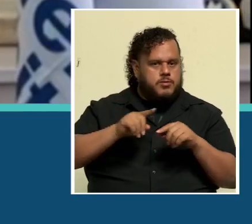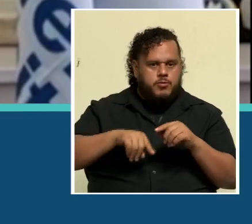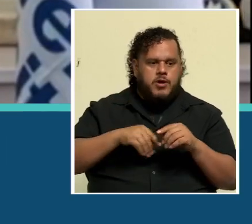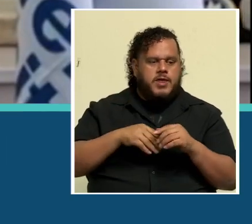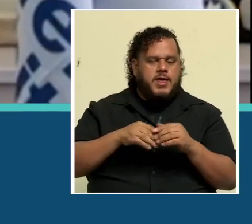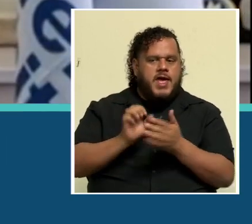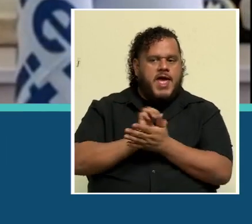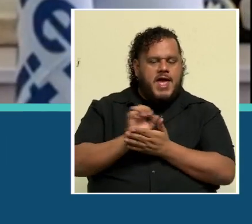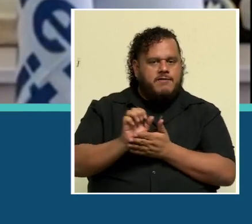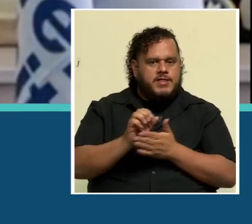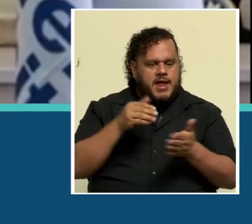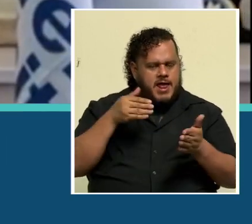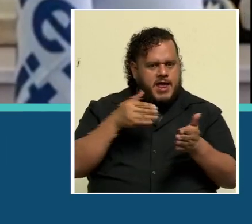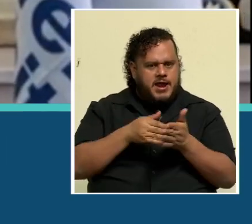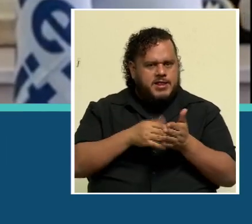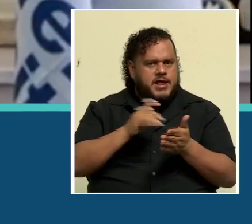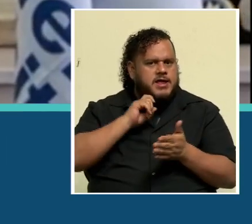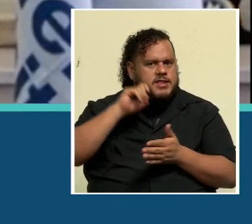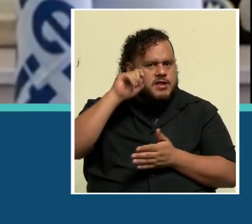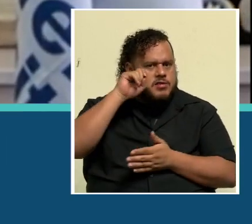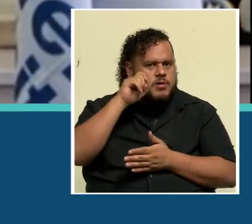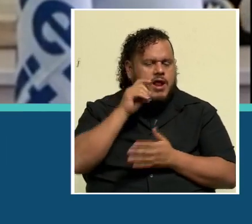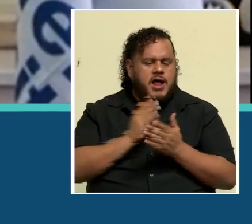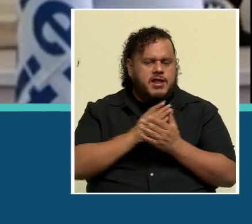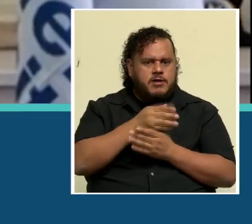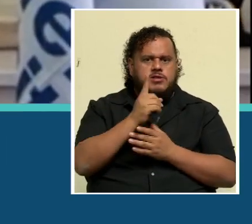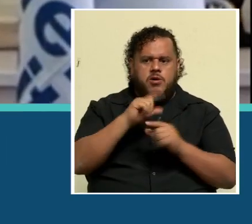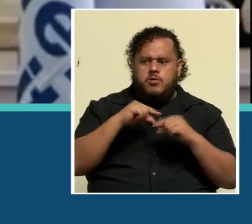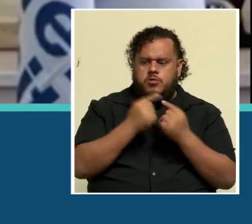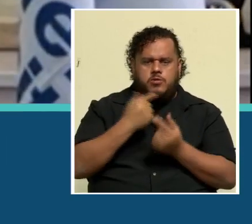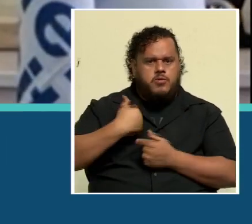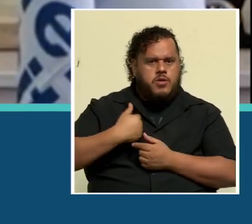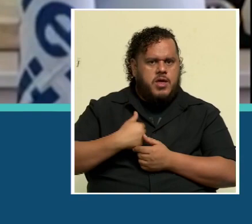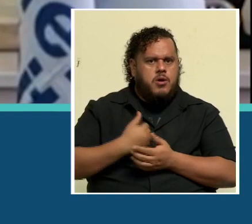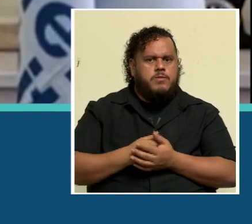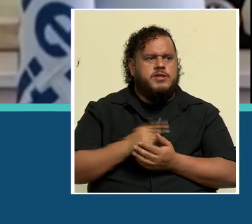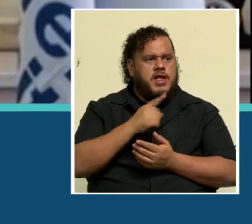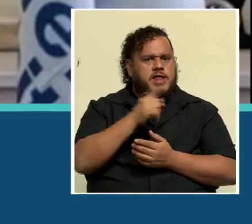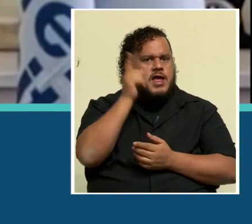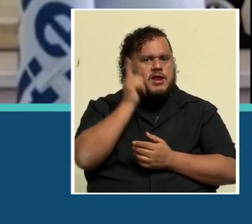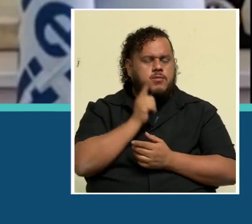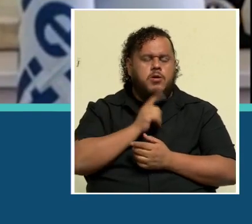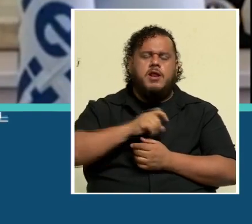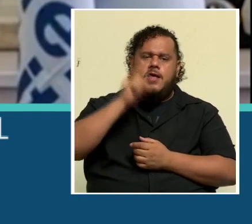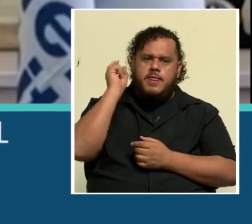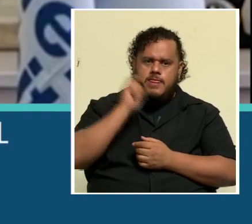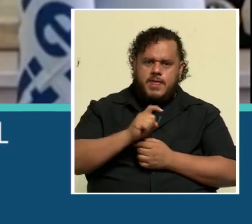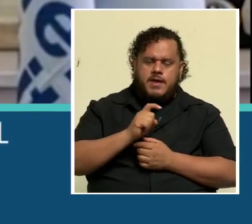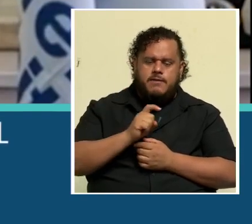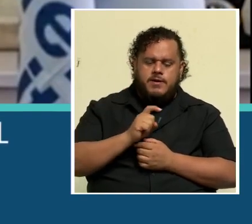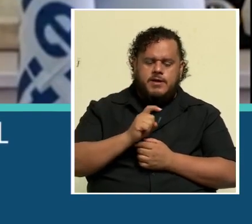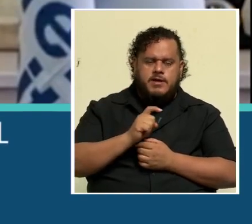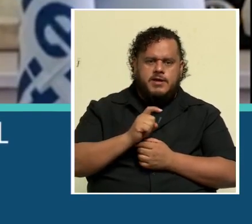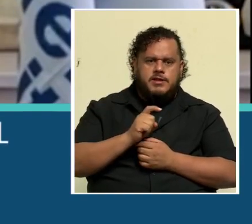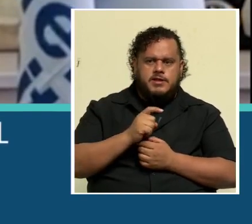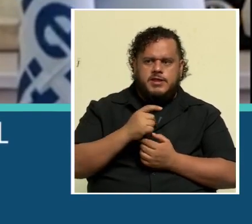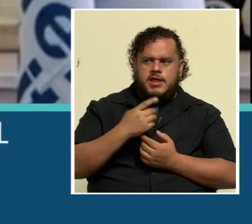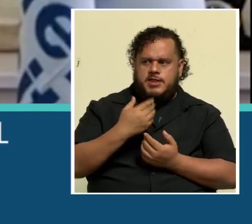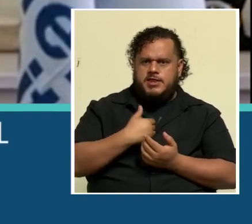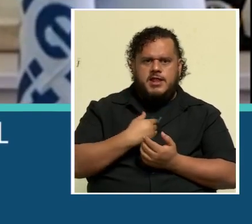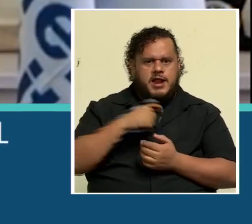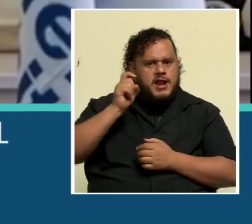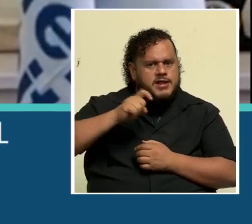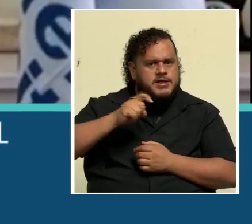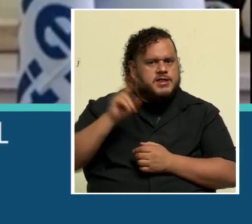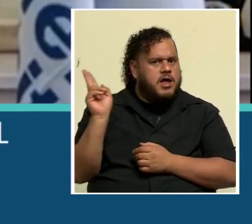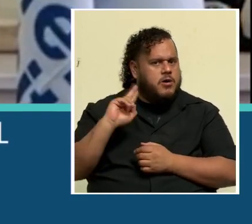sexual a 2 mujeres a manos de un grupo de hombres en la provincia atlántica, la cual debe de suponer la necesidad